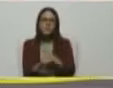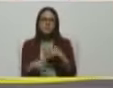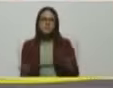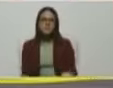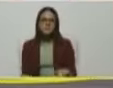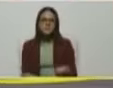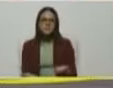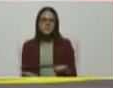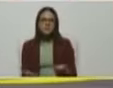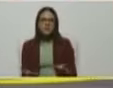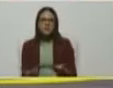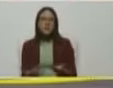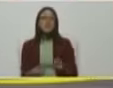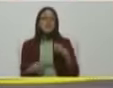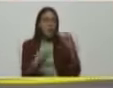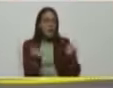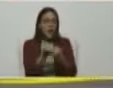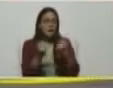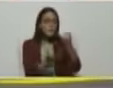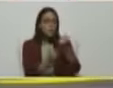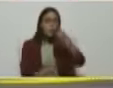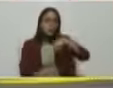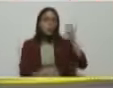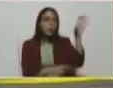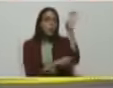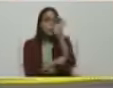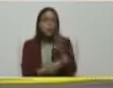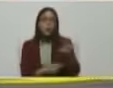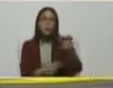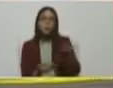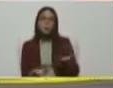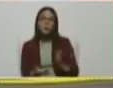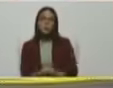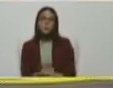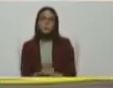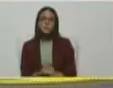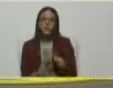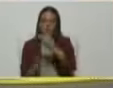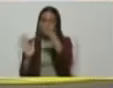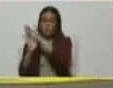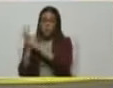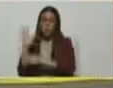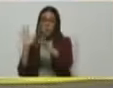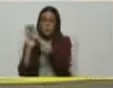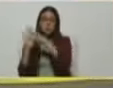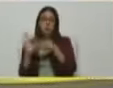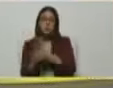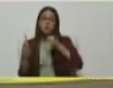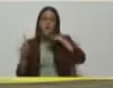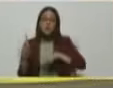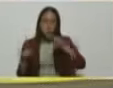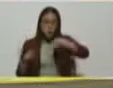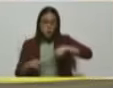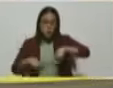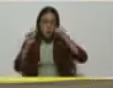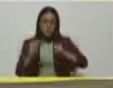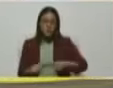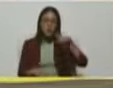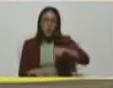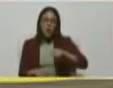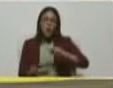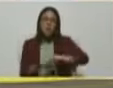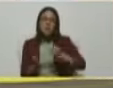en función de los pueblos. Estos documentos históricos que se están firmando